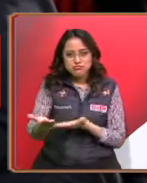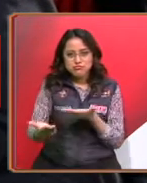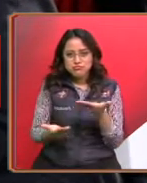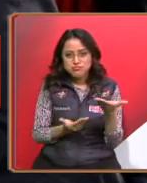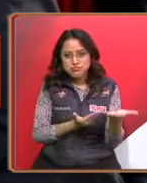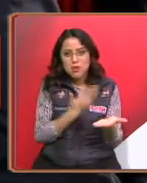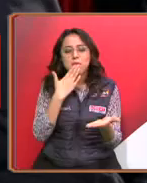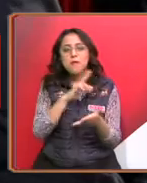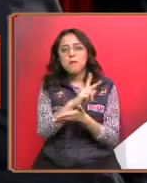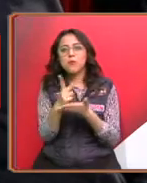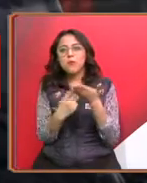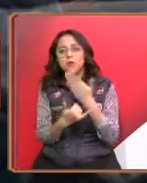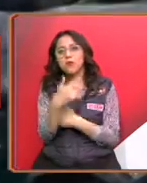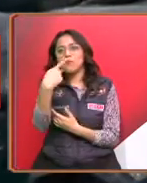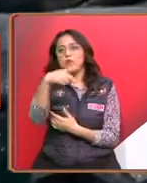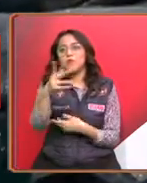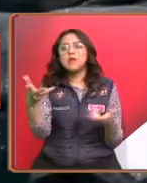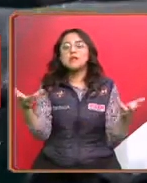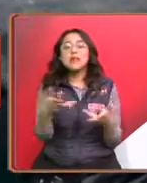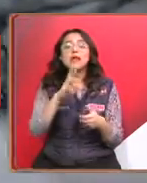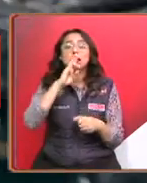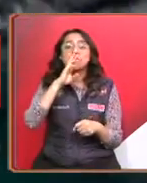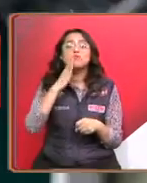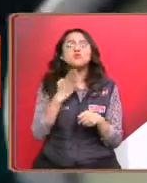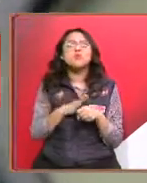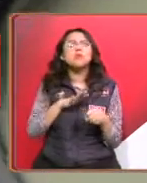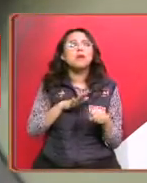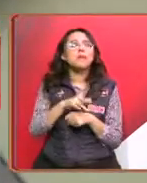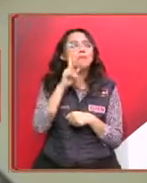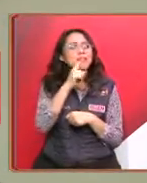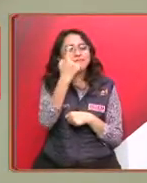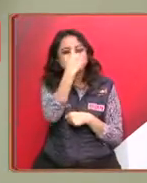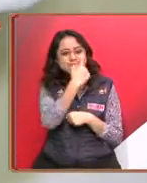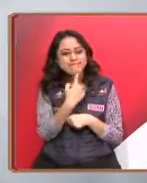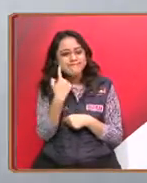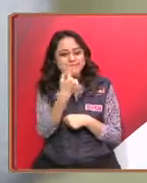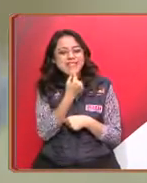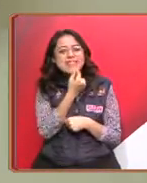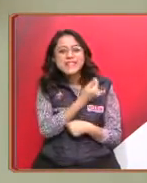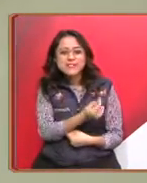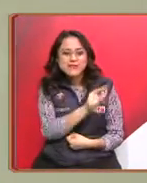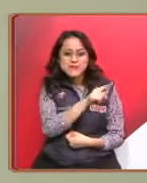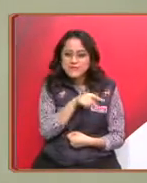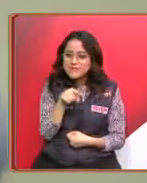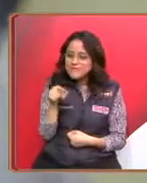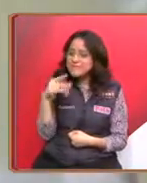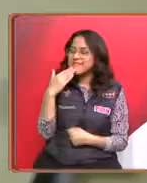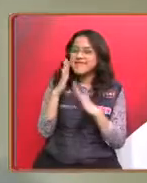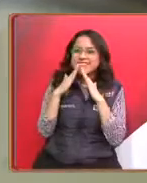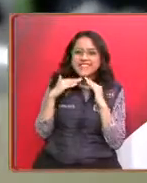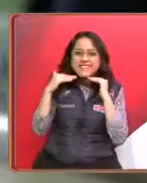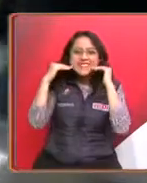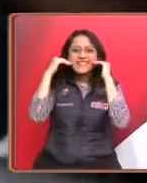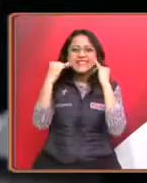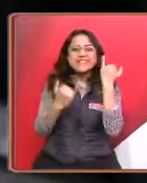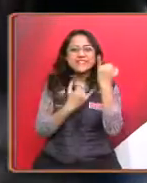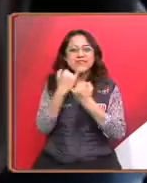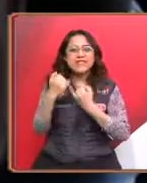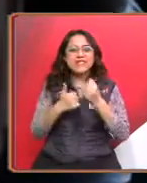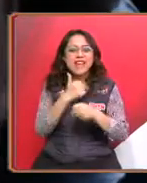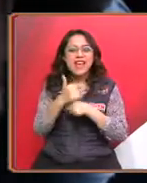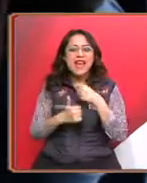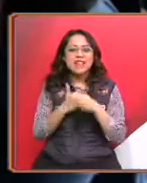gran proyecto de ustedes. Y el resultado es ver las caritas felices de los niños que van a recibir un juguete este año.